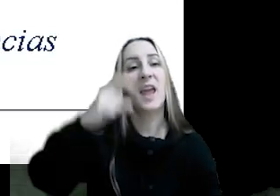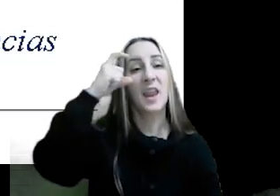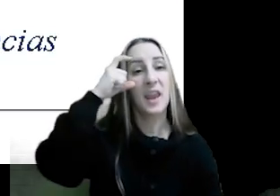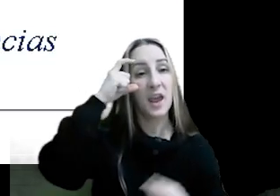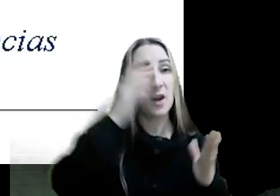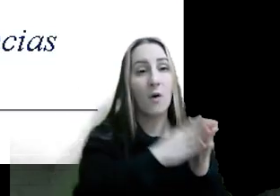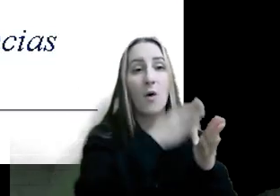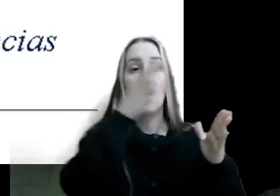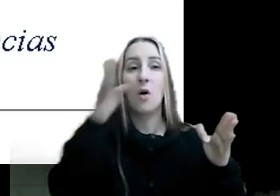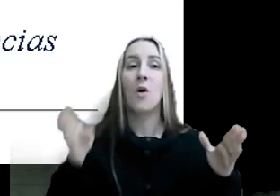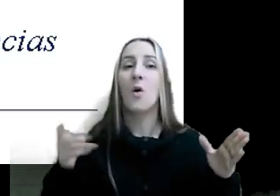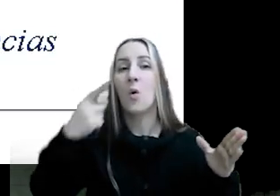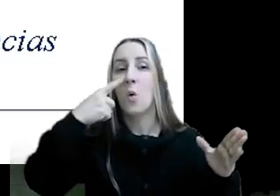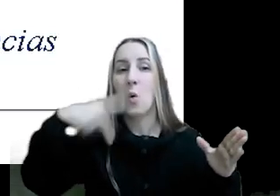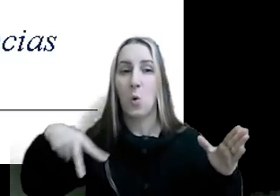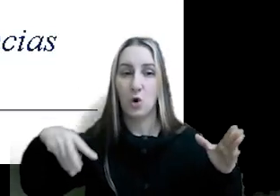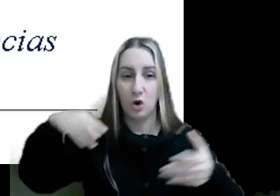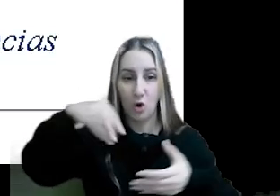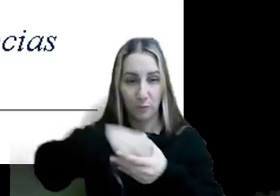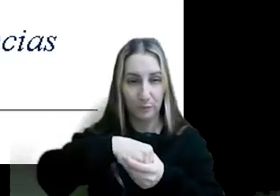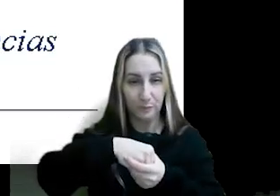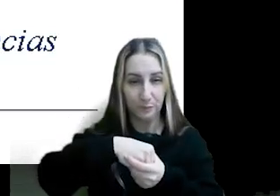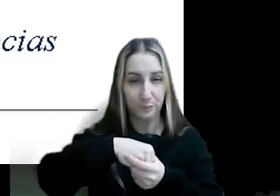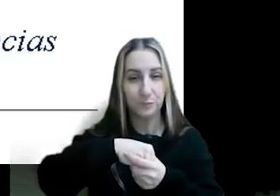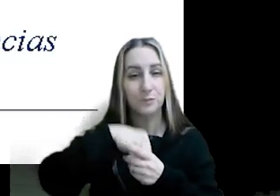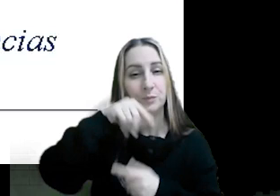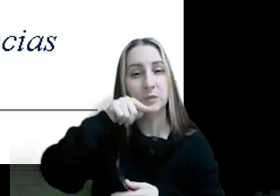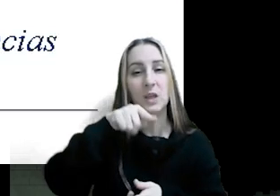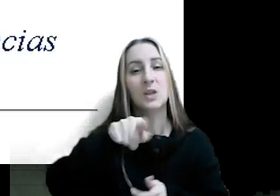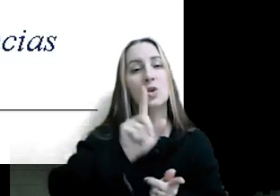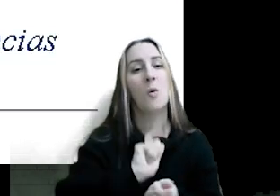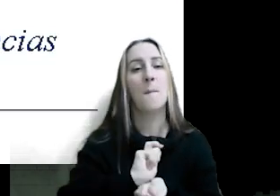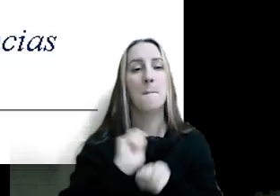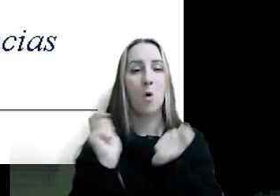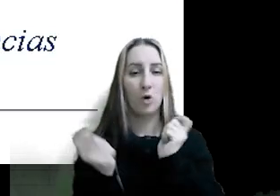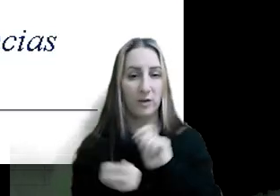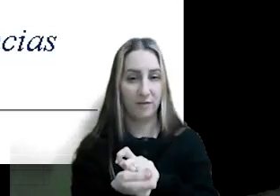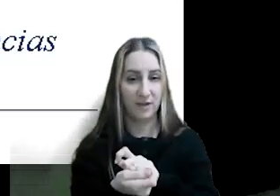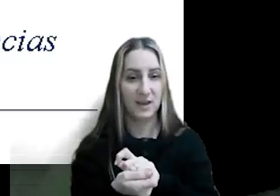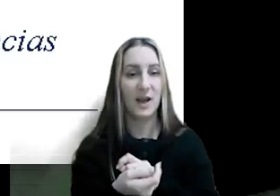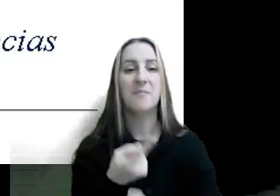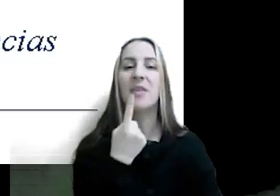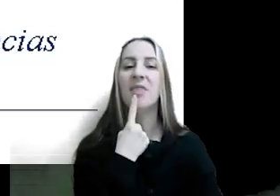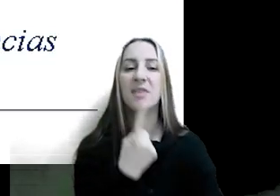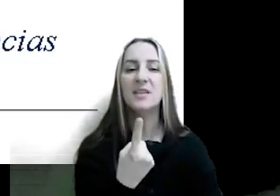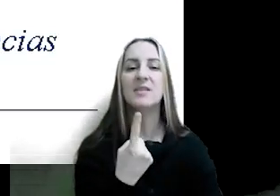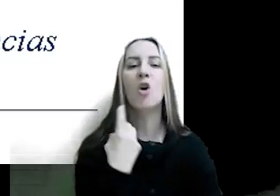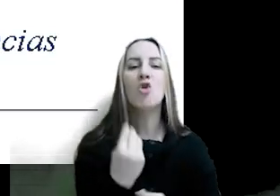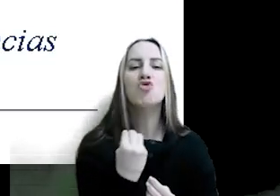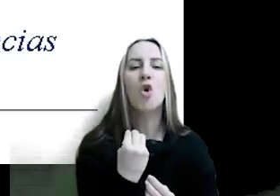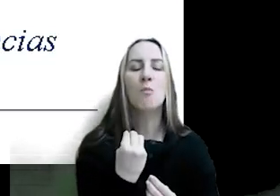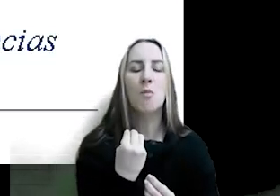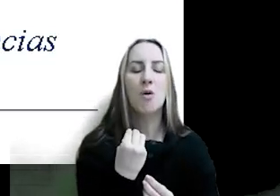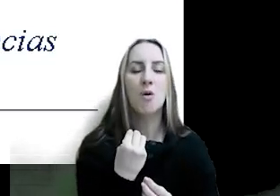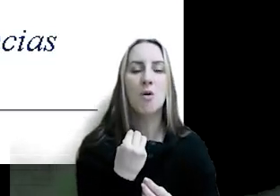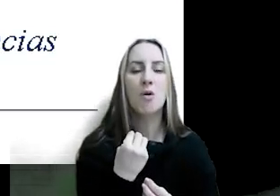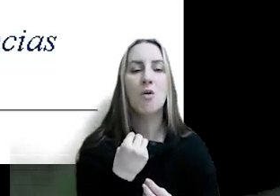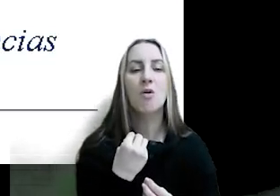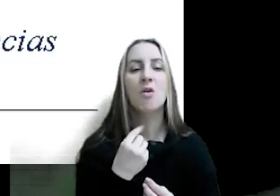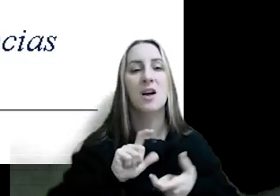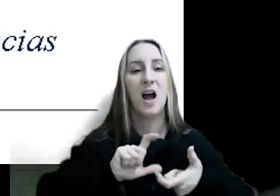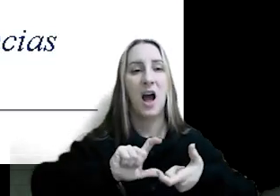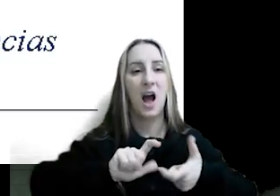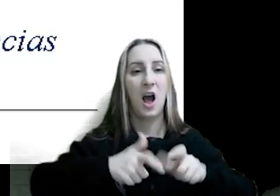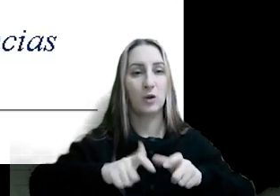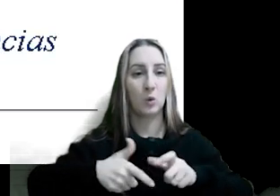junio inclusive. Se modifican y aquí se establece cómo se van a actualizar